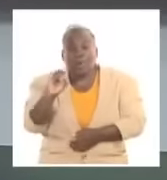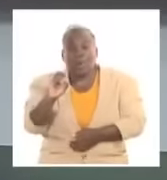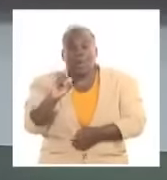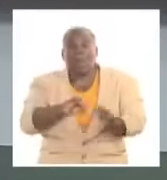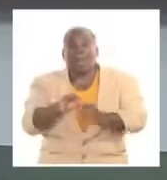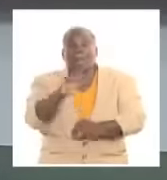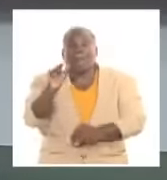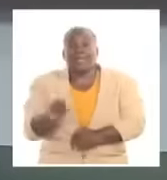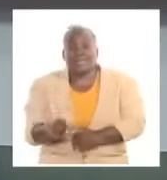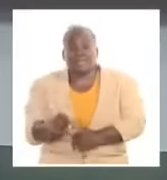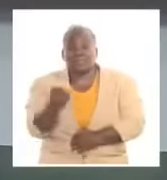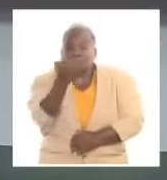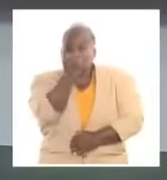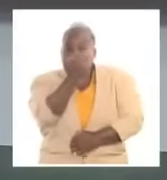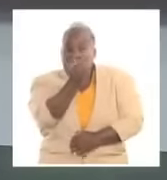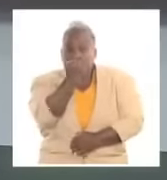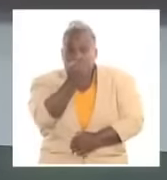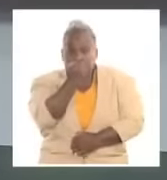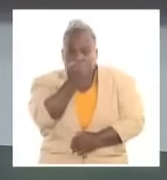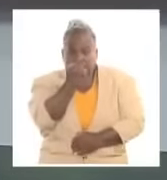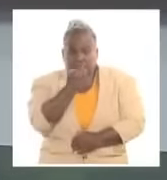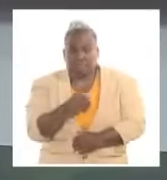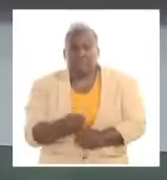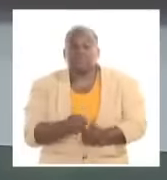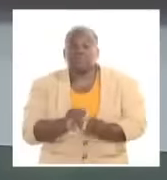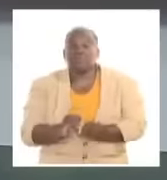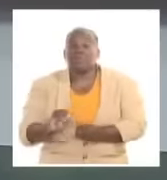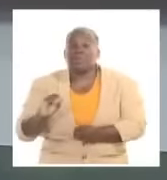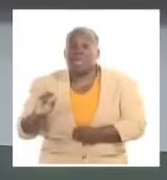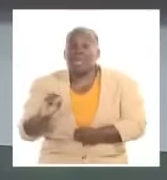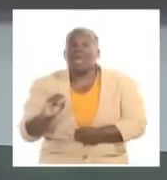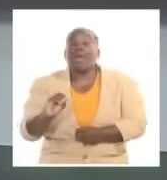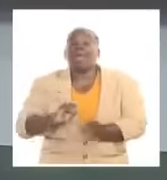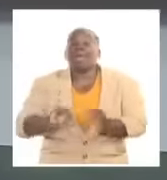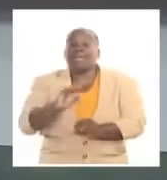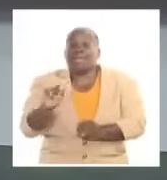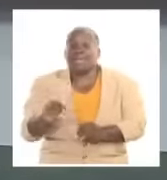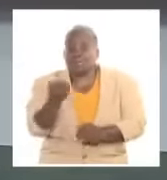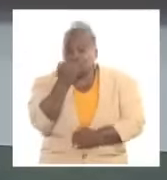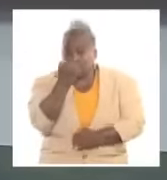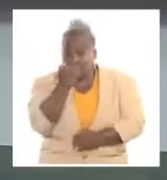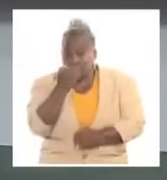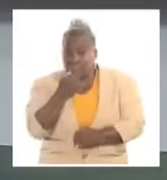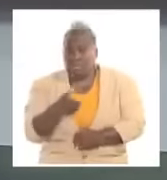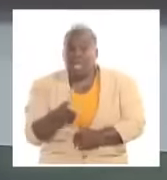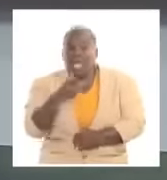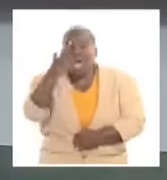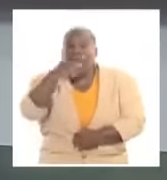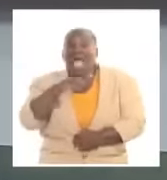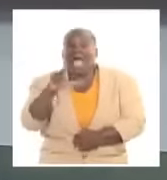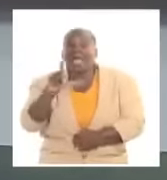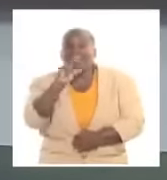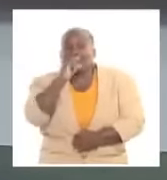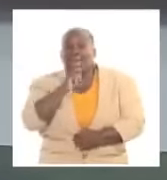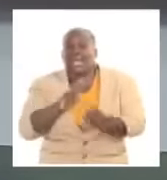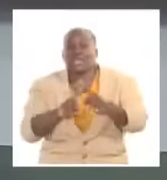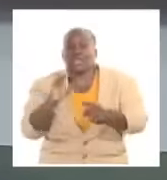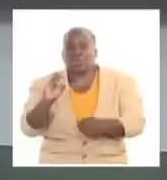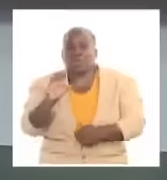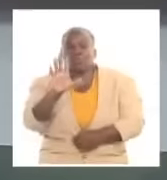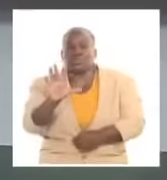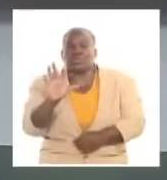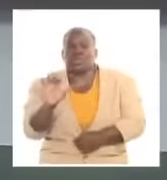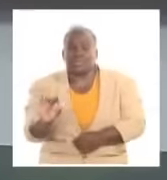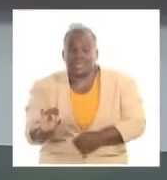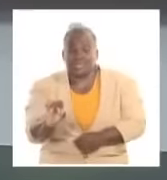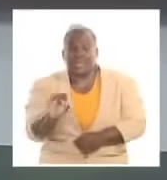la Industria Alimentaria. Designar como ministro de la Industria Alimentaria al compañero Alberto López Díaz, de 56 años de